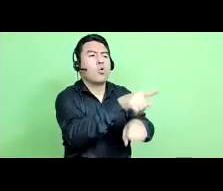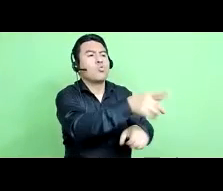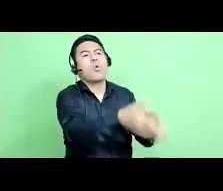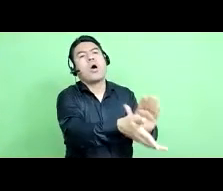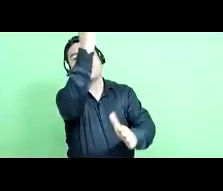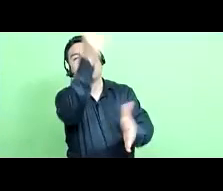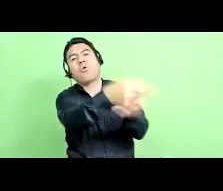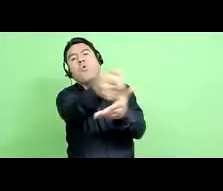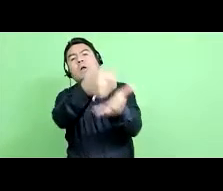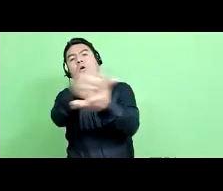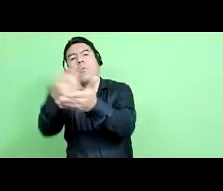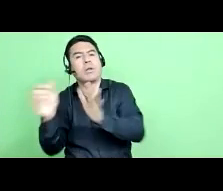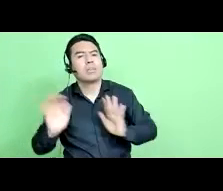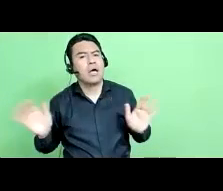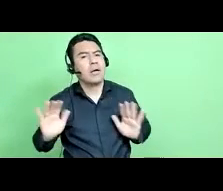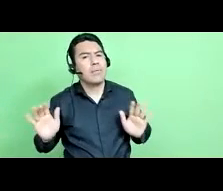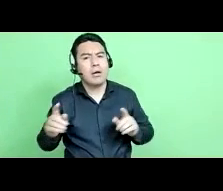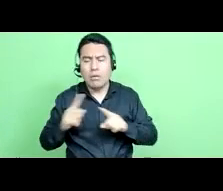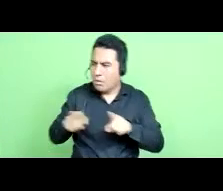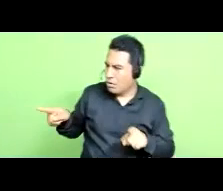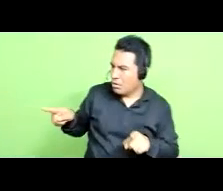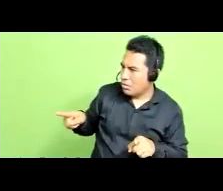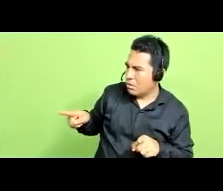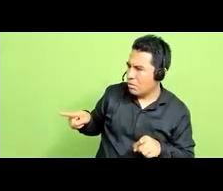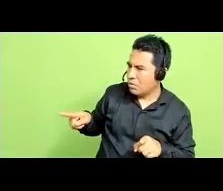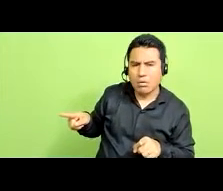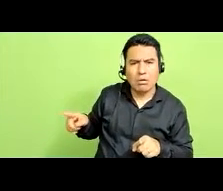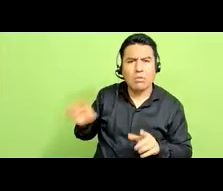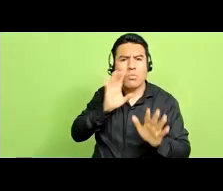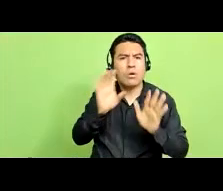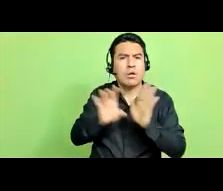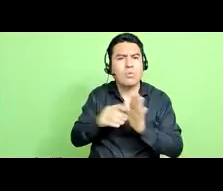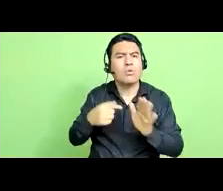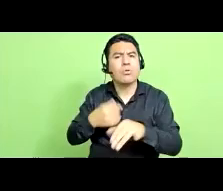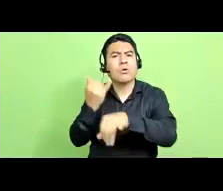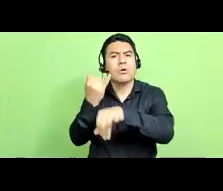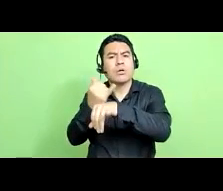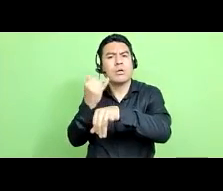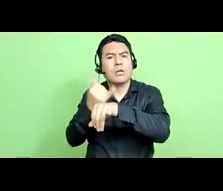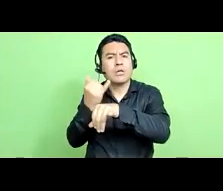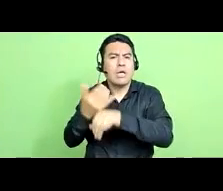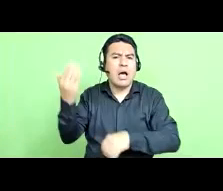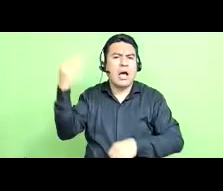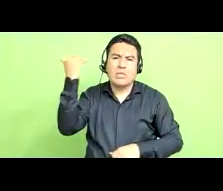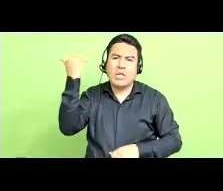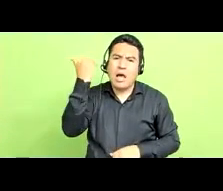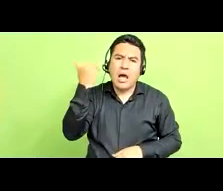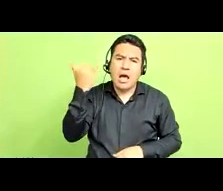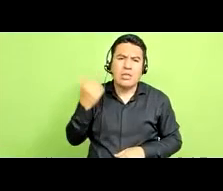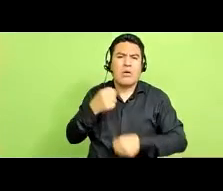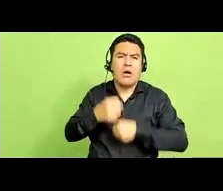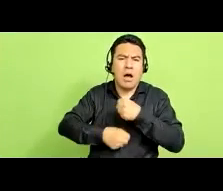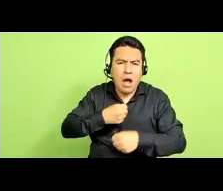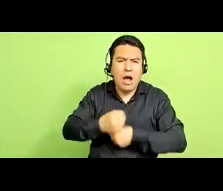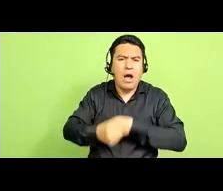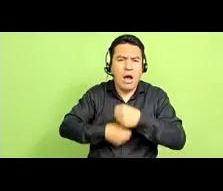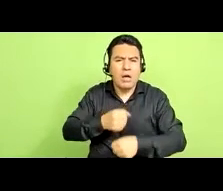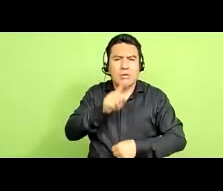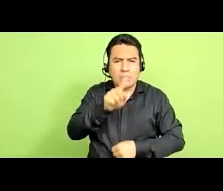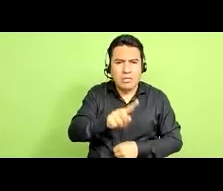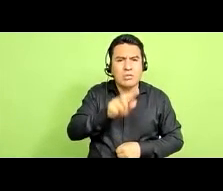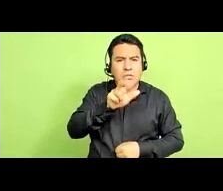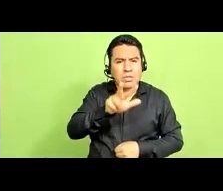las cosas pero actualmente asisto a una iglesia muy antigua de más de 133 años de